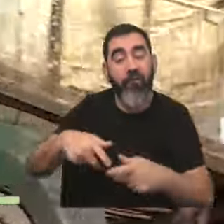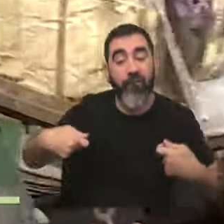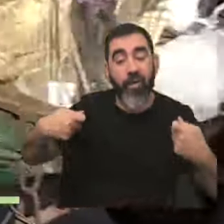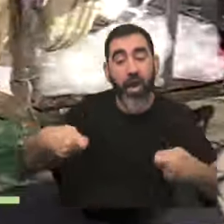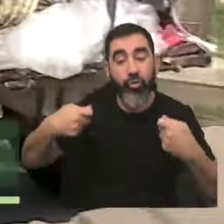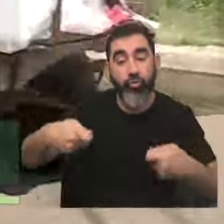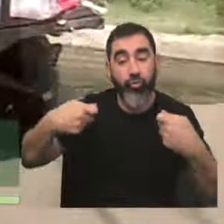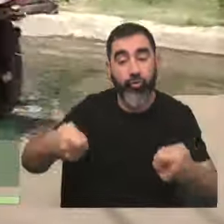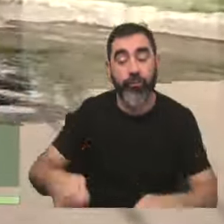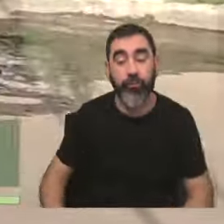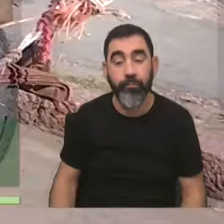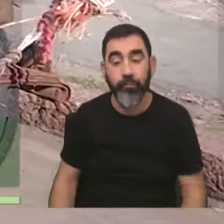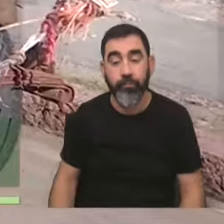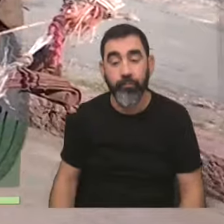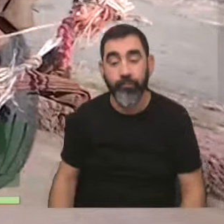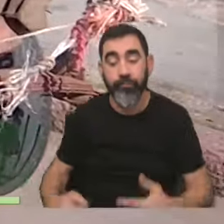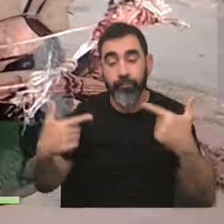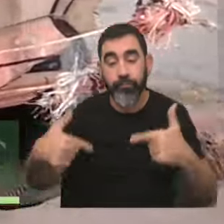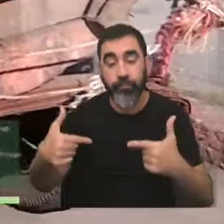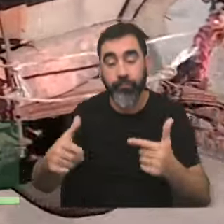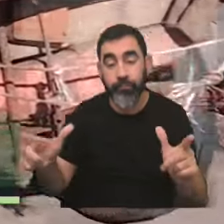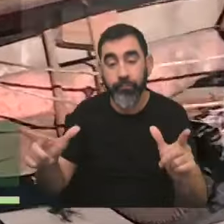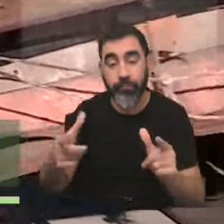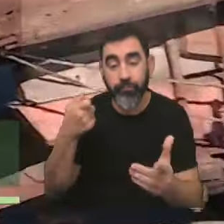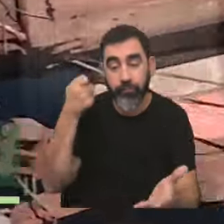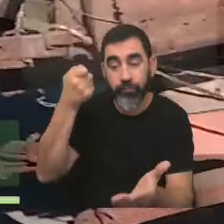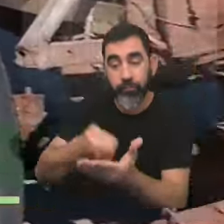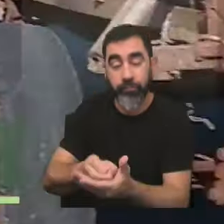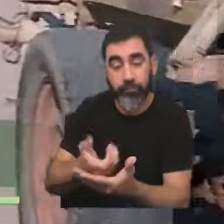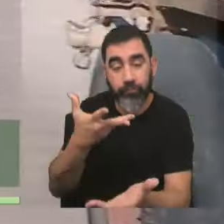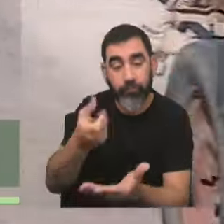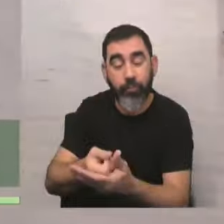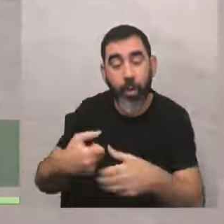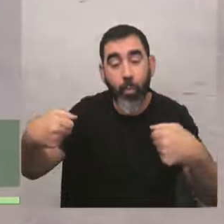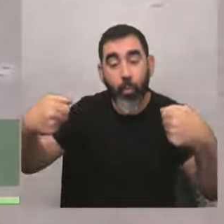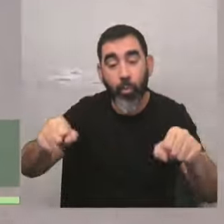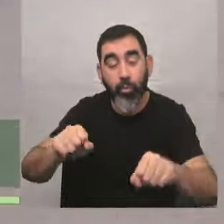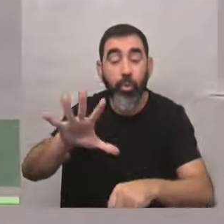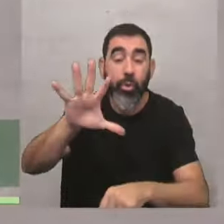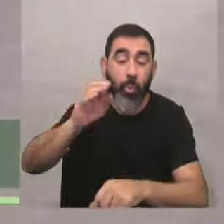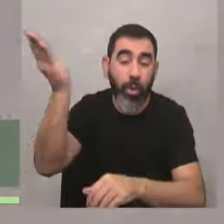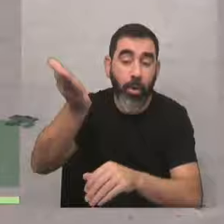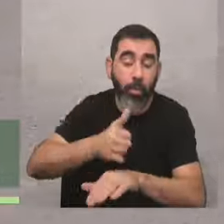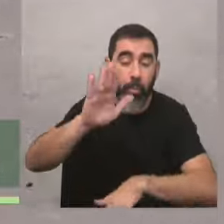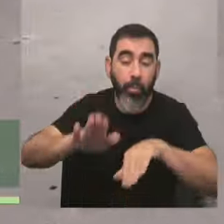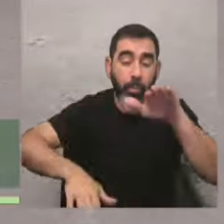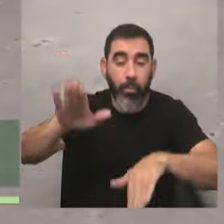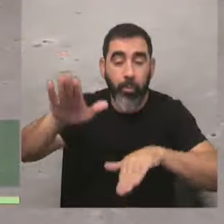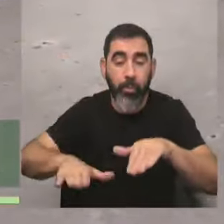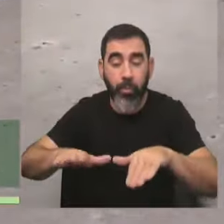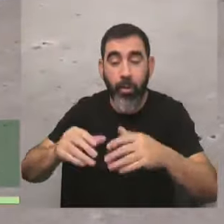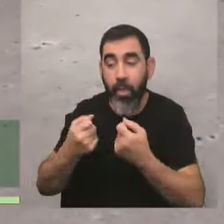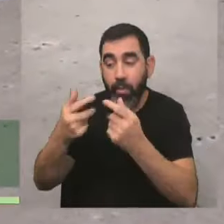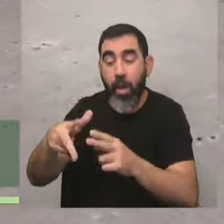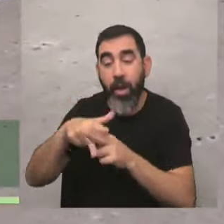caballos en este sentido la intendencia financia el total de la compra del motocarro u el 50% dependiendo de si entregan el